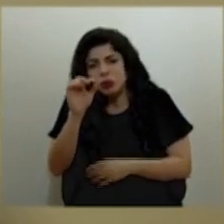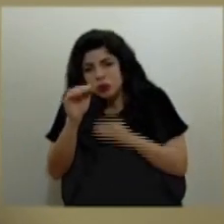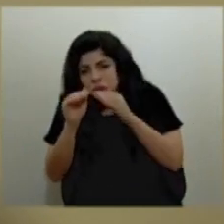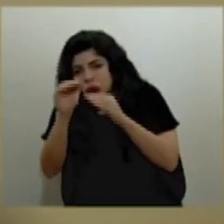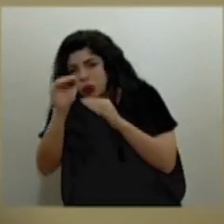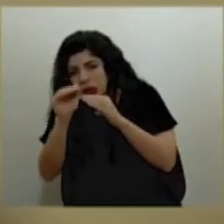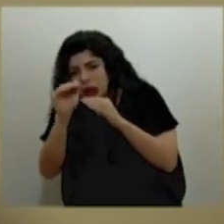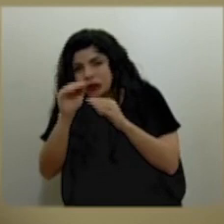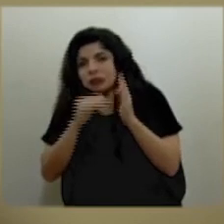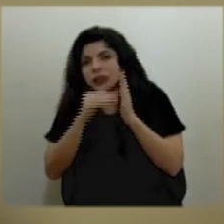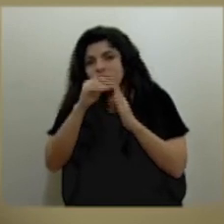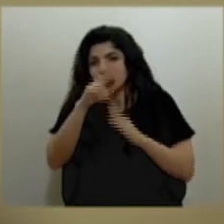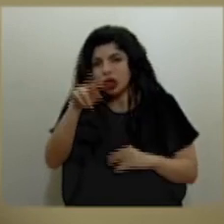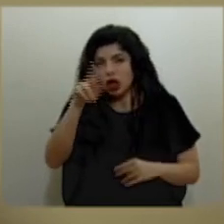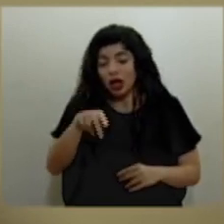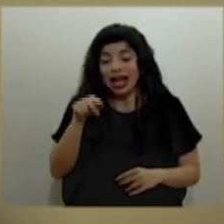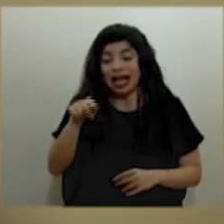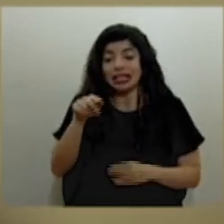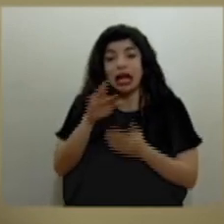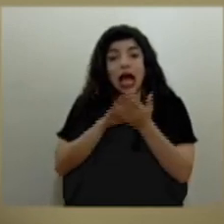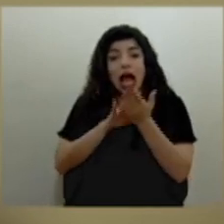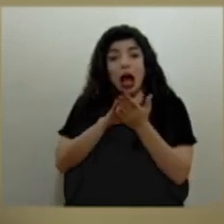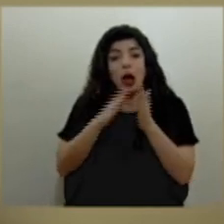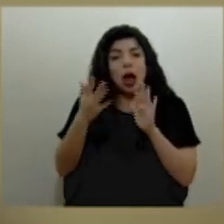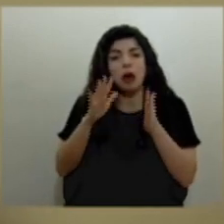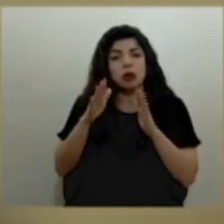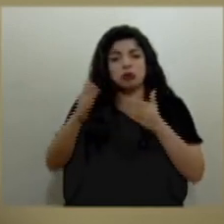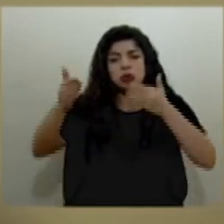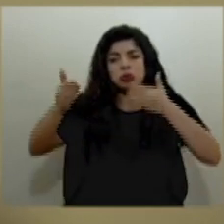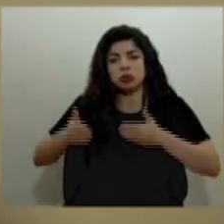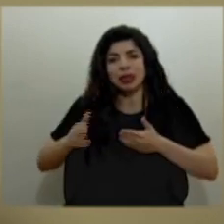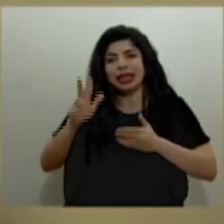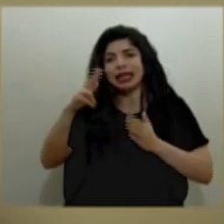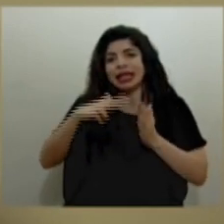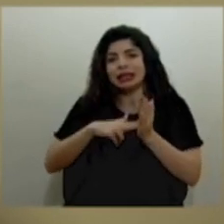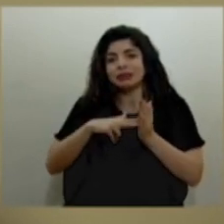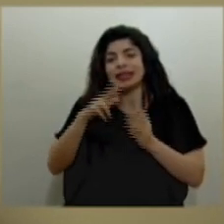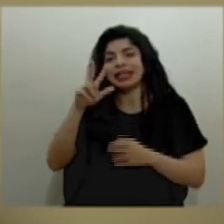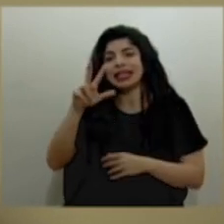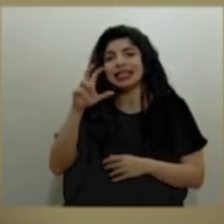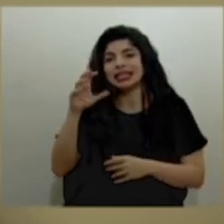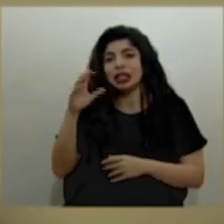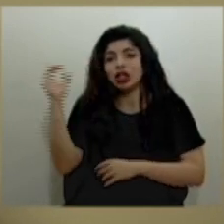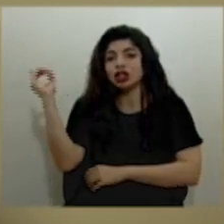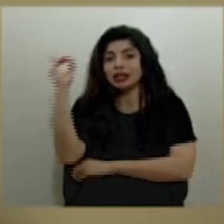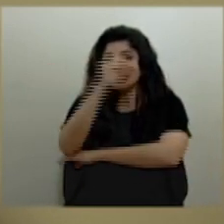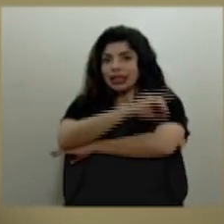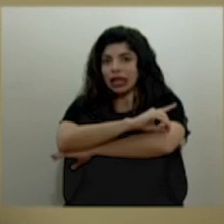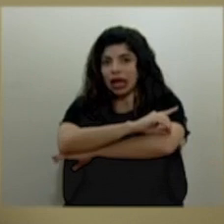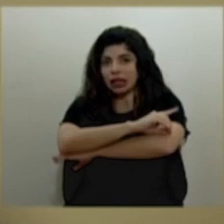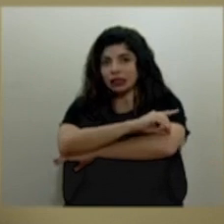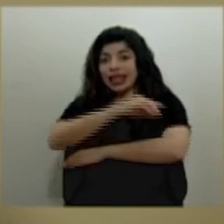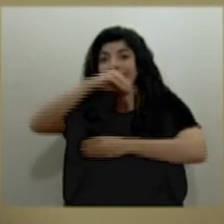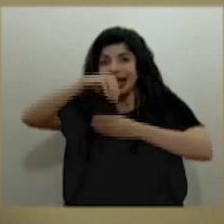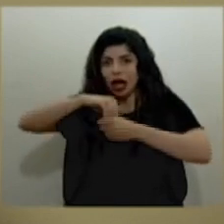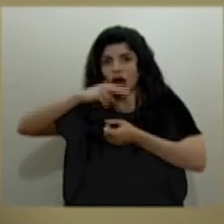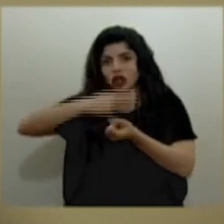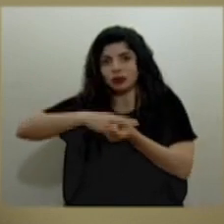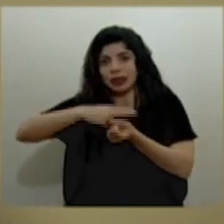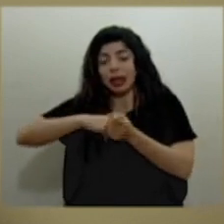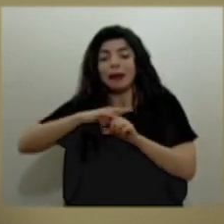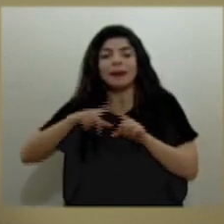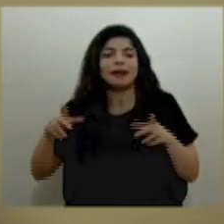más millones de colones. Está calculado para aproximadamente 3.300 días hospital,